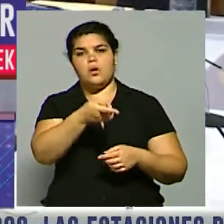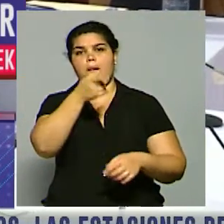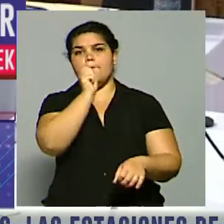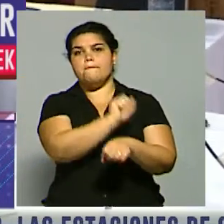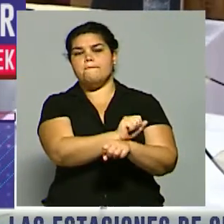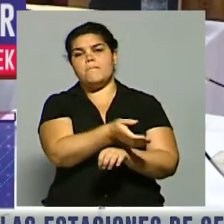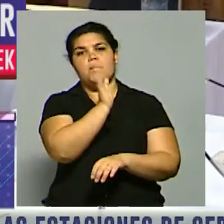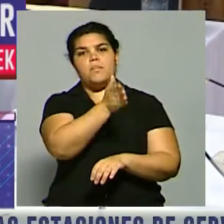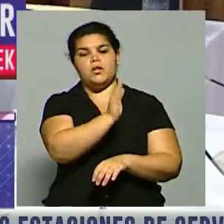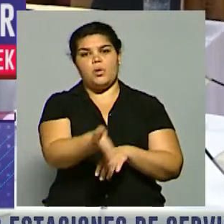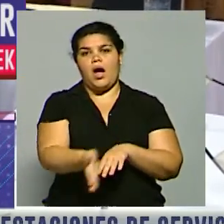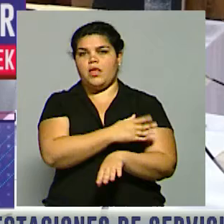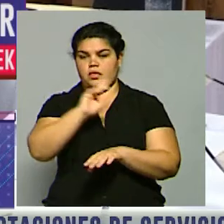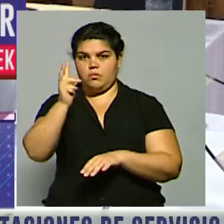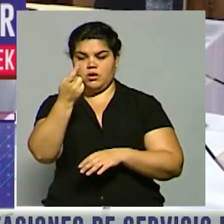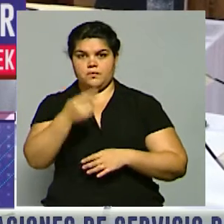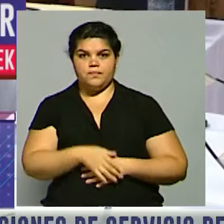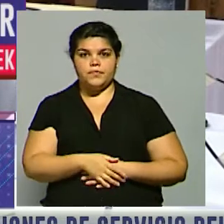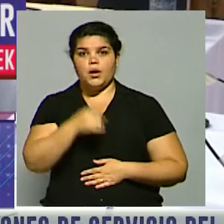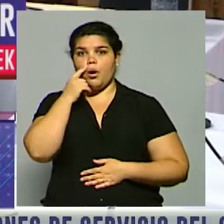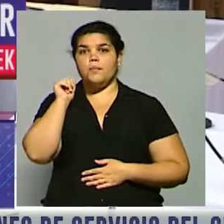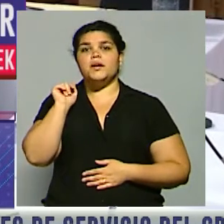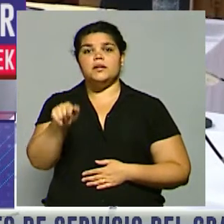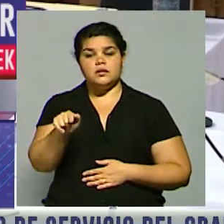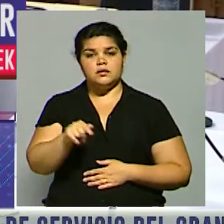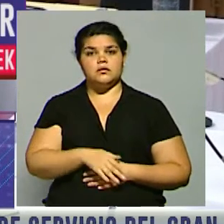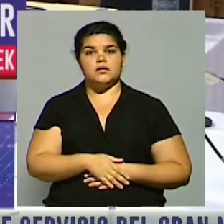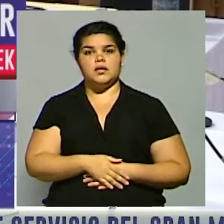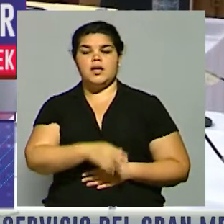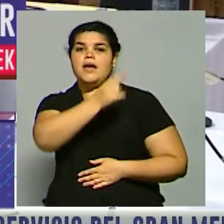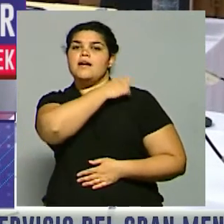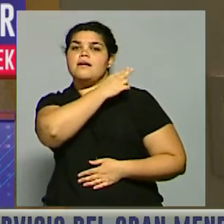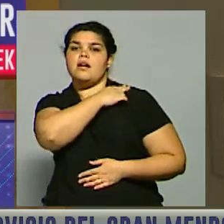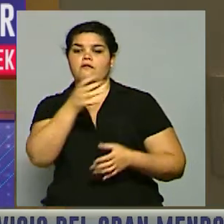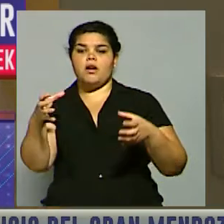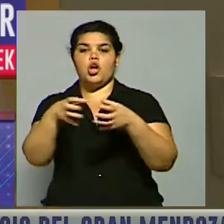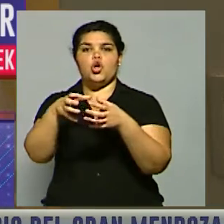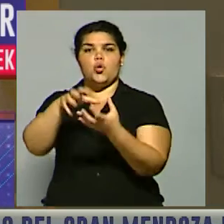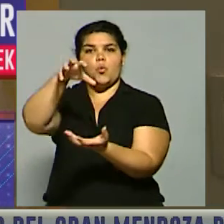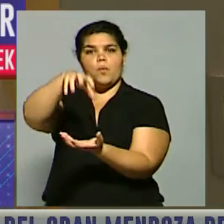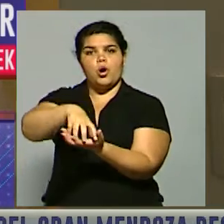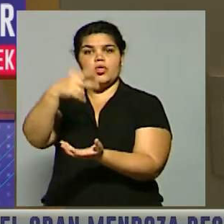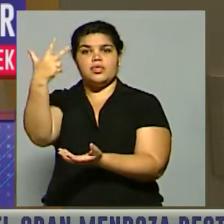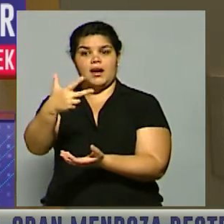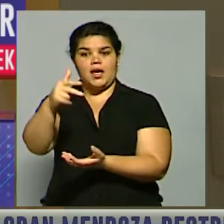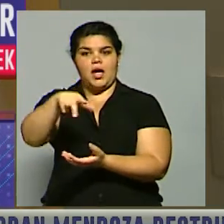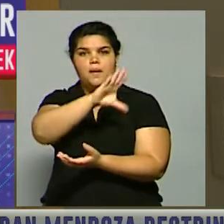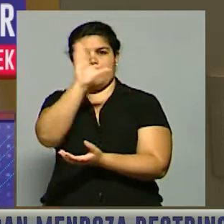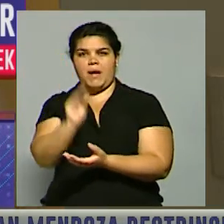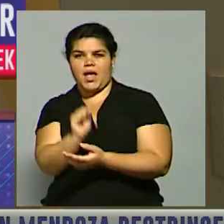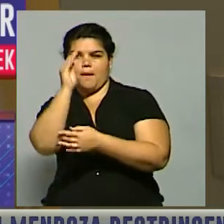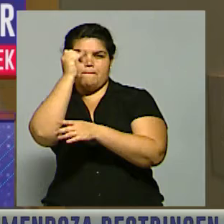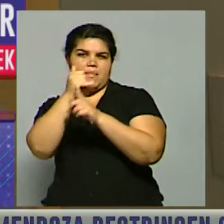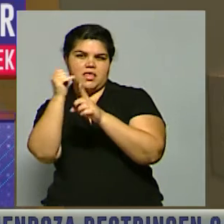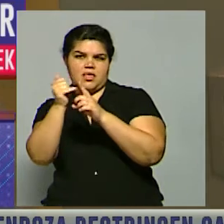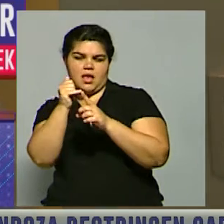antes de fallecer. Menéndez era el jefe de la zona 3, que abarcaba más de la mitad del país, todas las